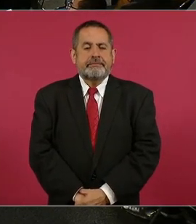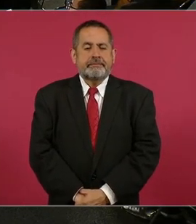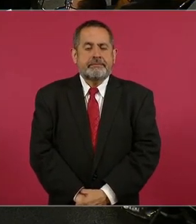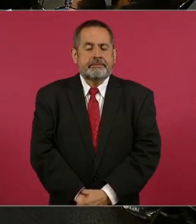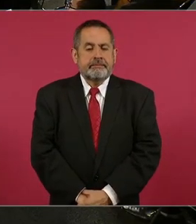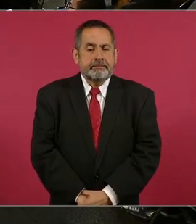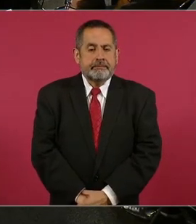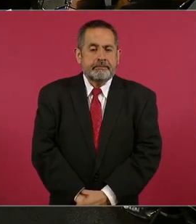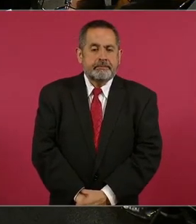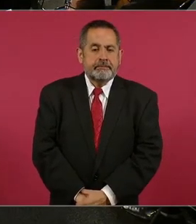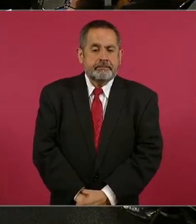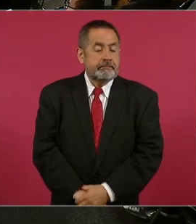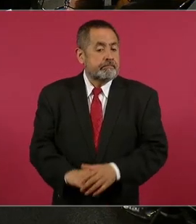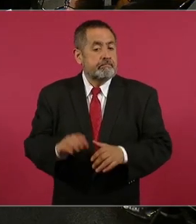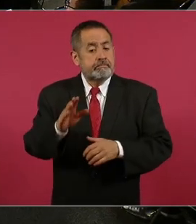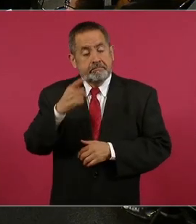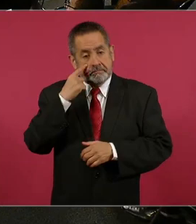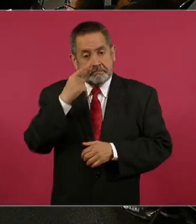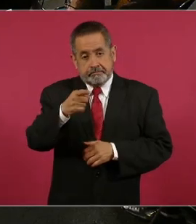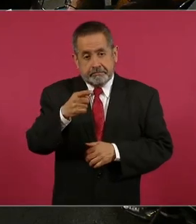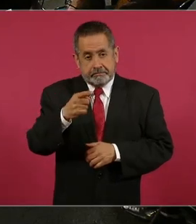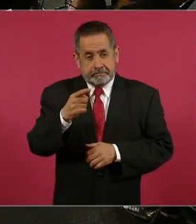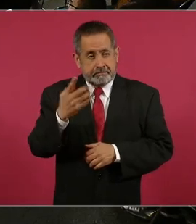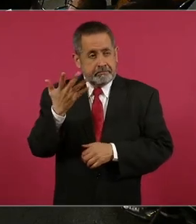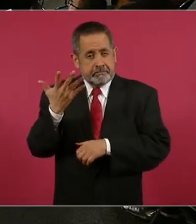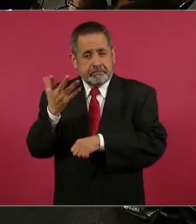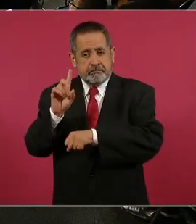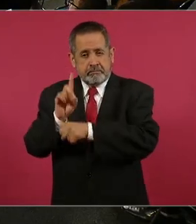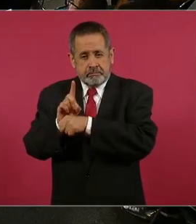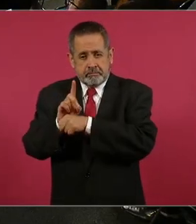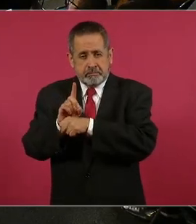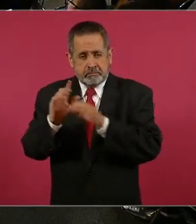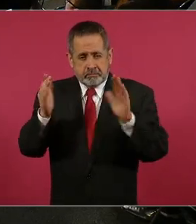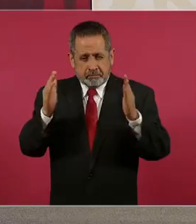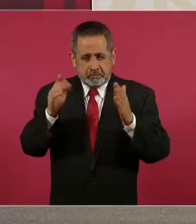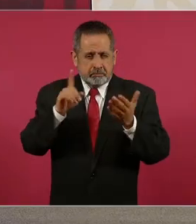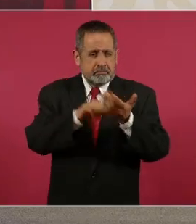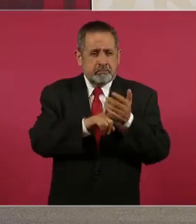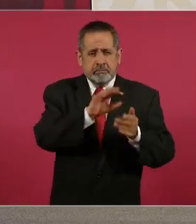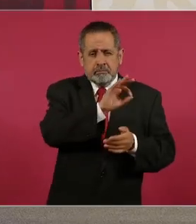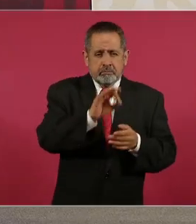Porque lo que hubo en los 5 días, un promedio de 60.